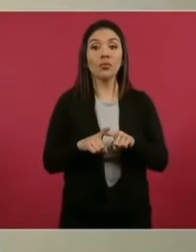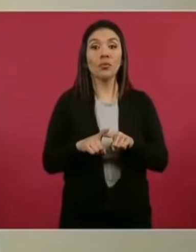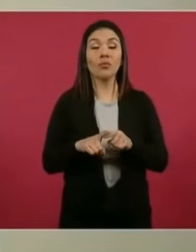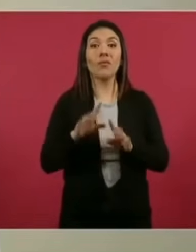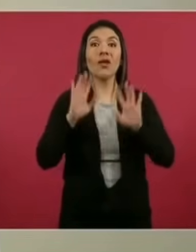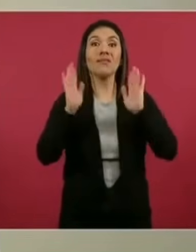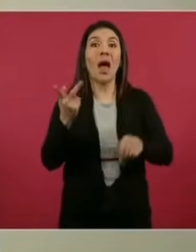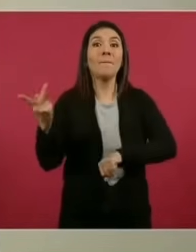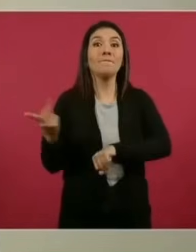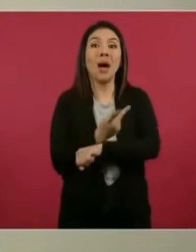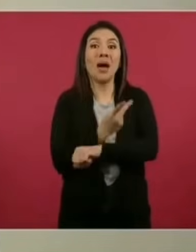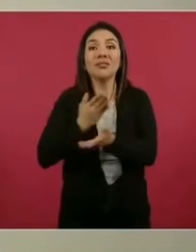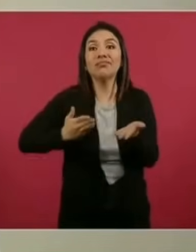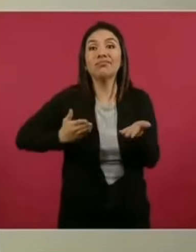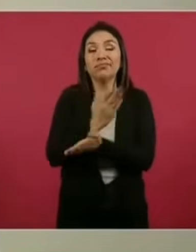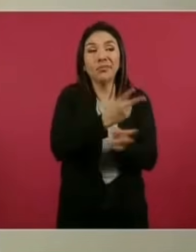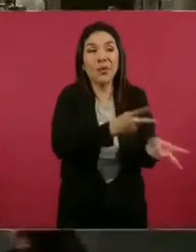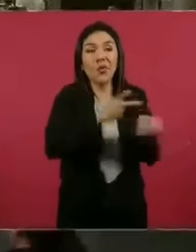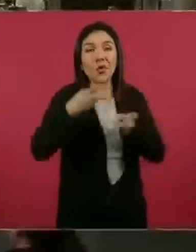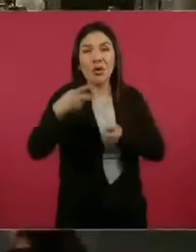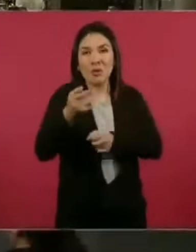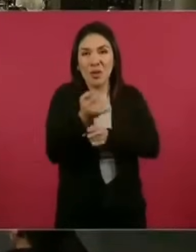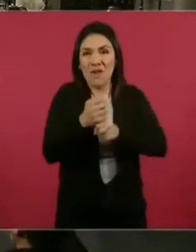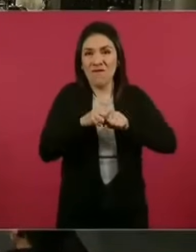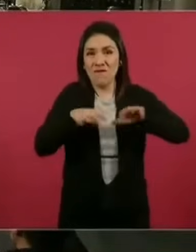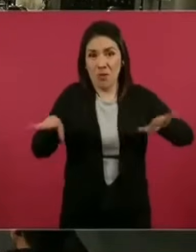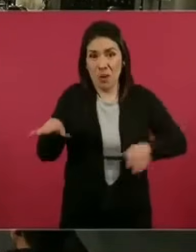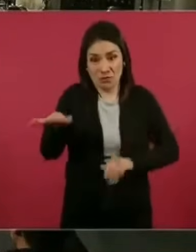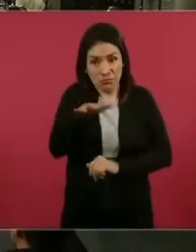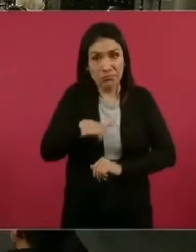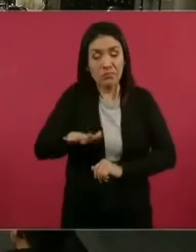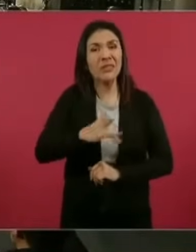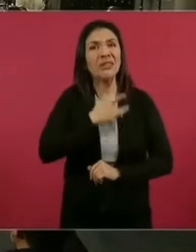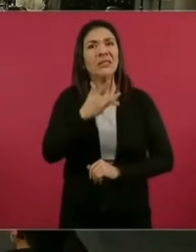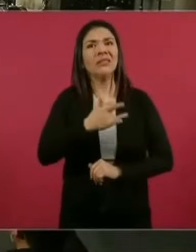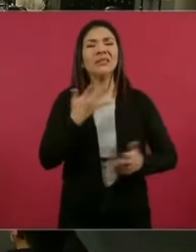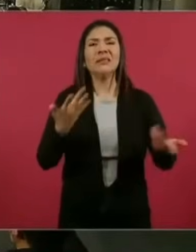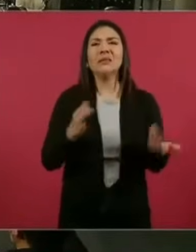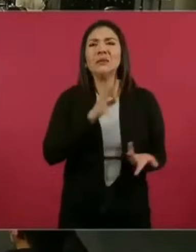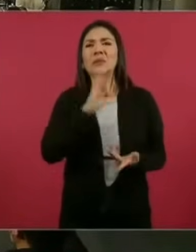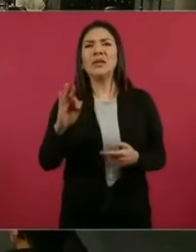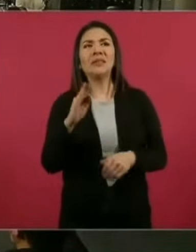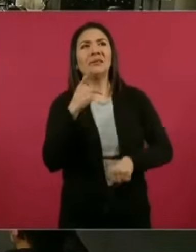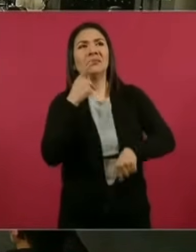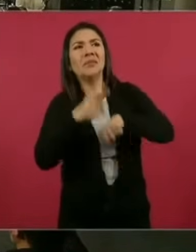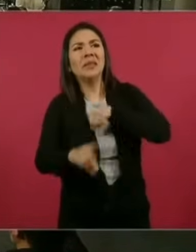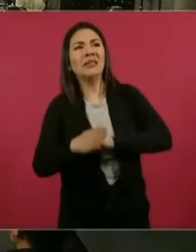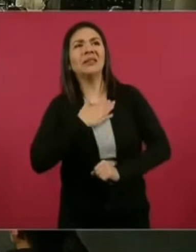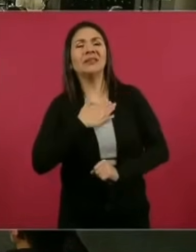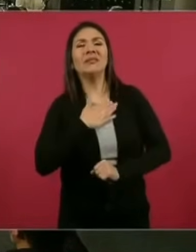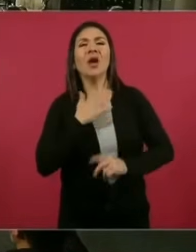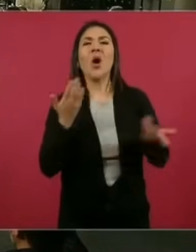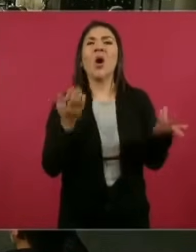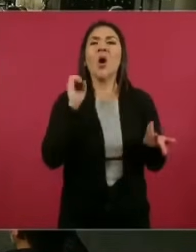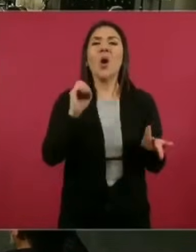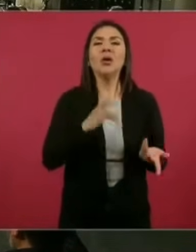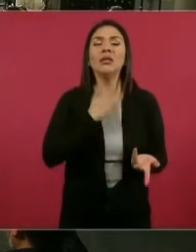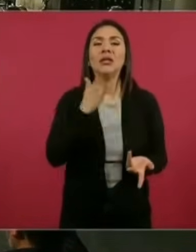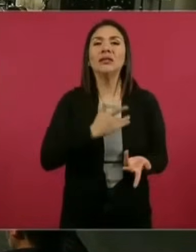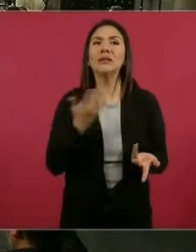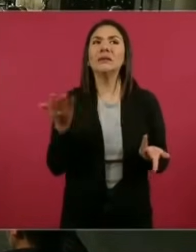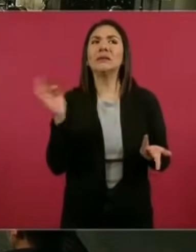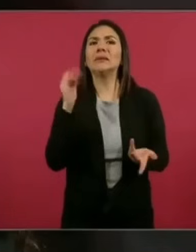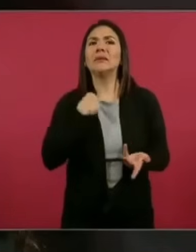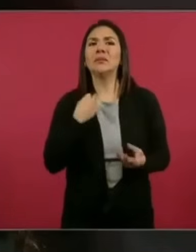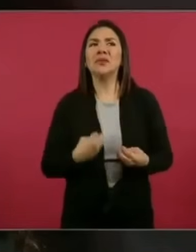fueron afectados, cuyos datos fueron vulnerados, que se sientan amenazados o que consideren que pueden estar